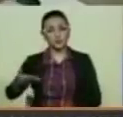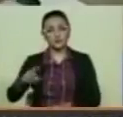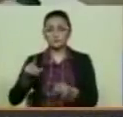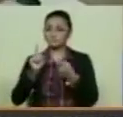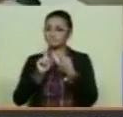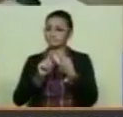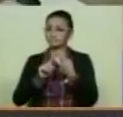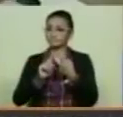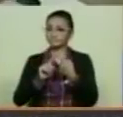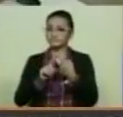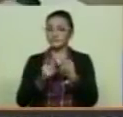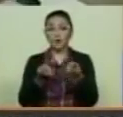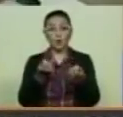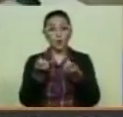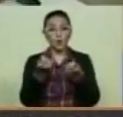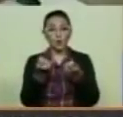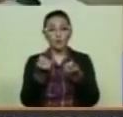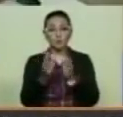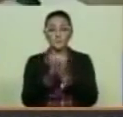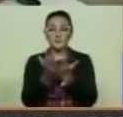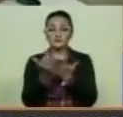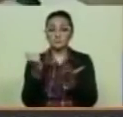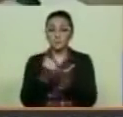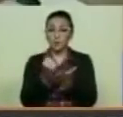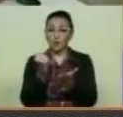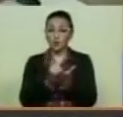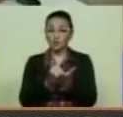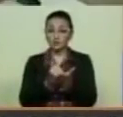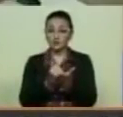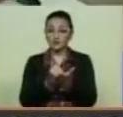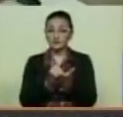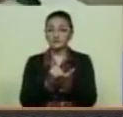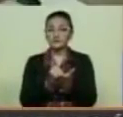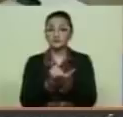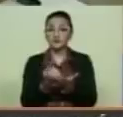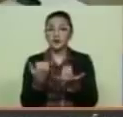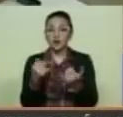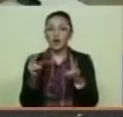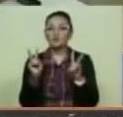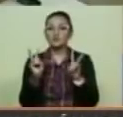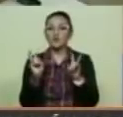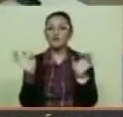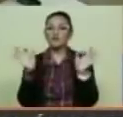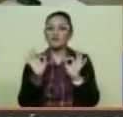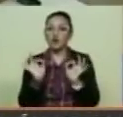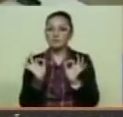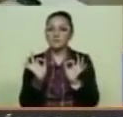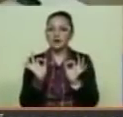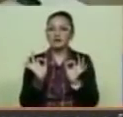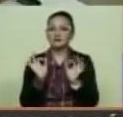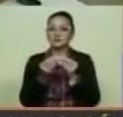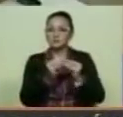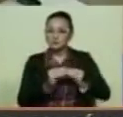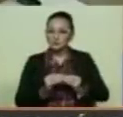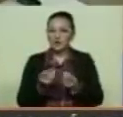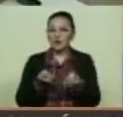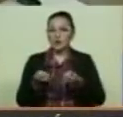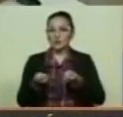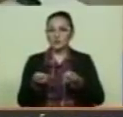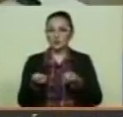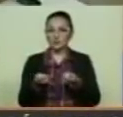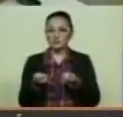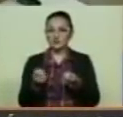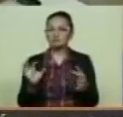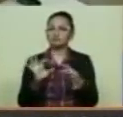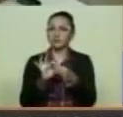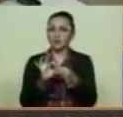primero de ellos, costos de los pasaportes. En el marco de esta nueva arquitectura financiera que tiene